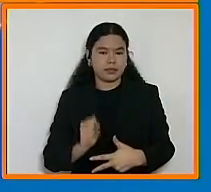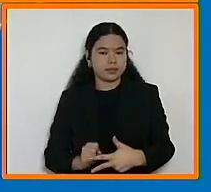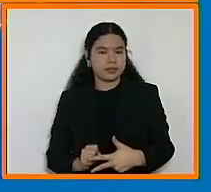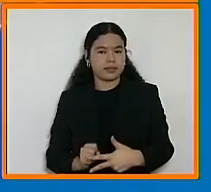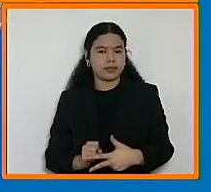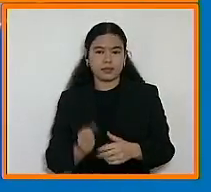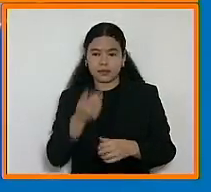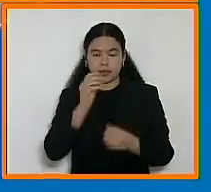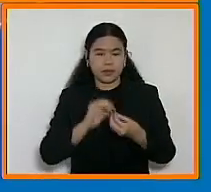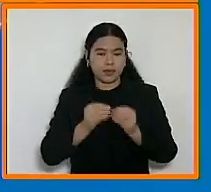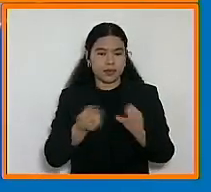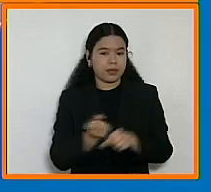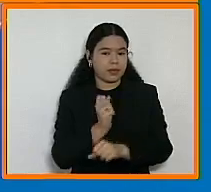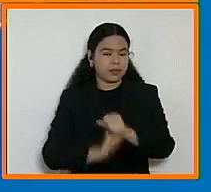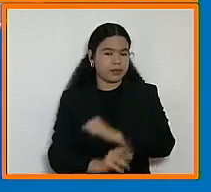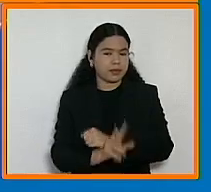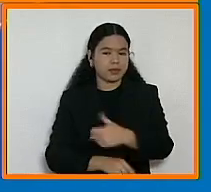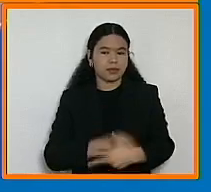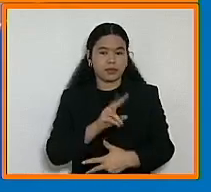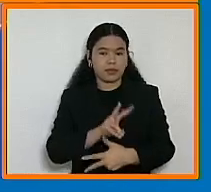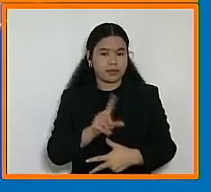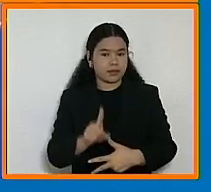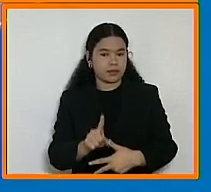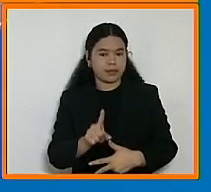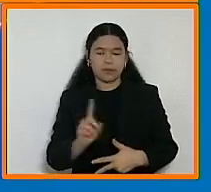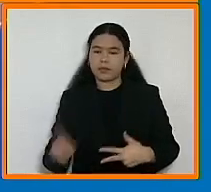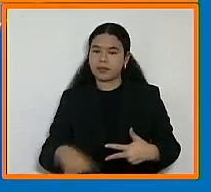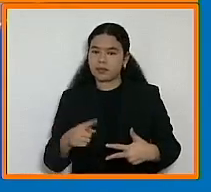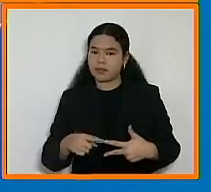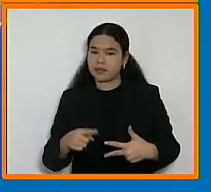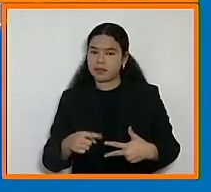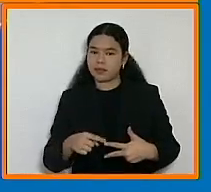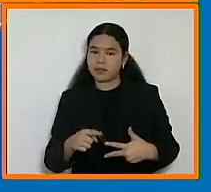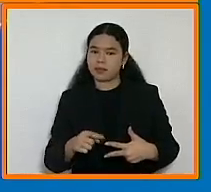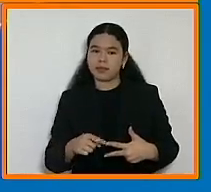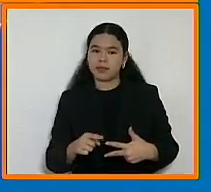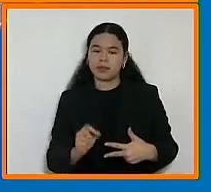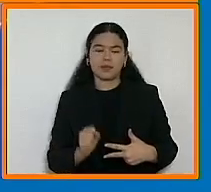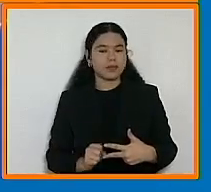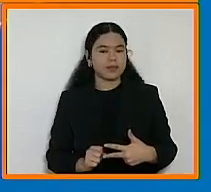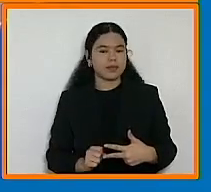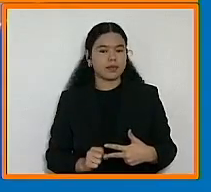para Pega 3, 21. Segundo número ganador,